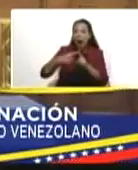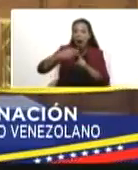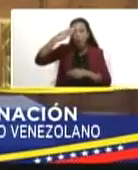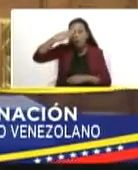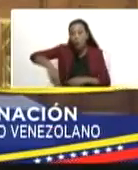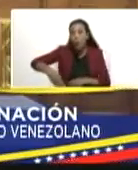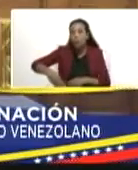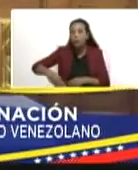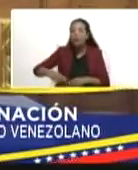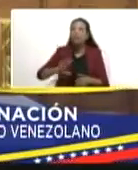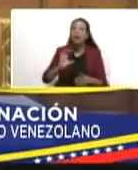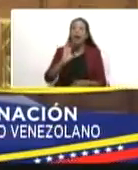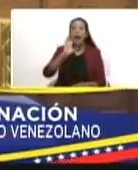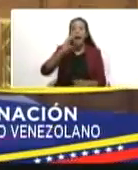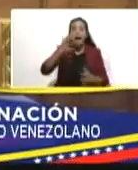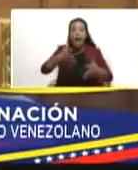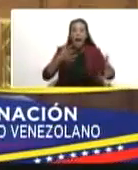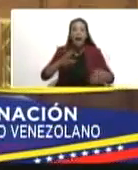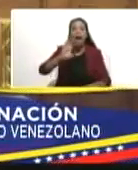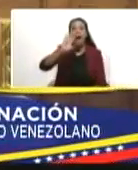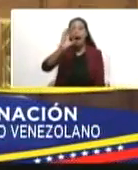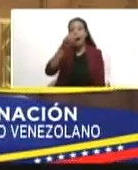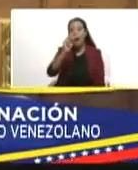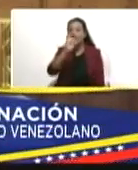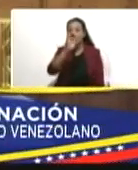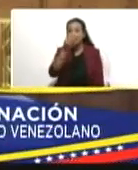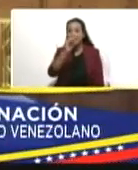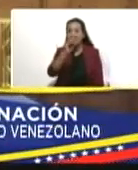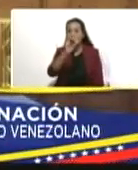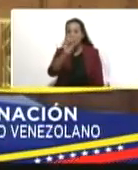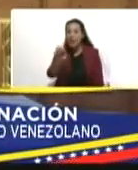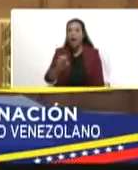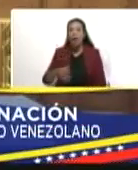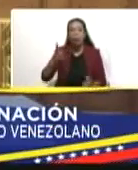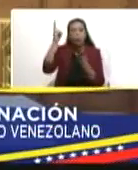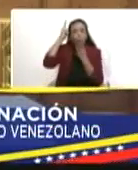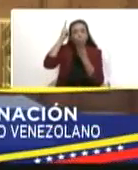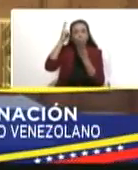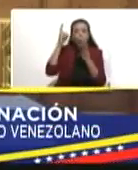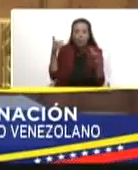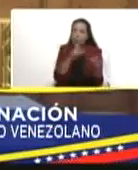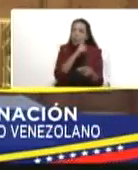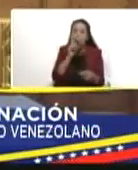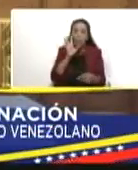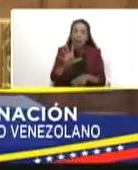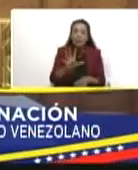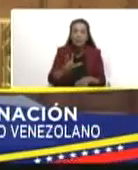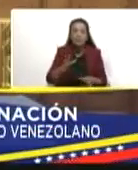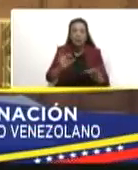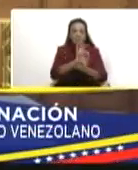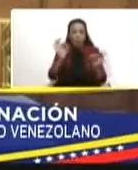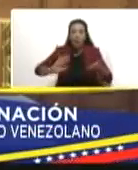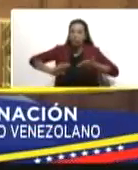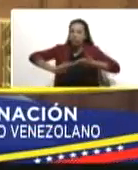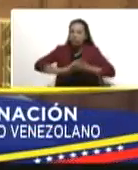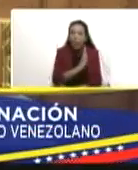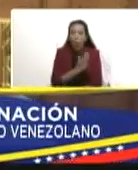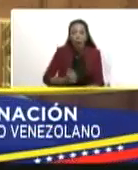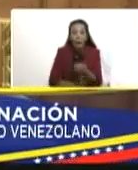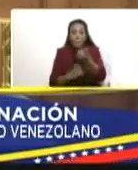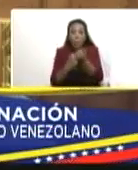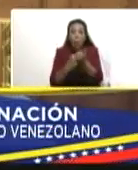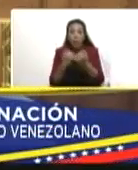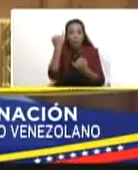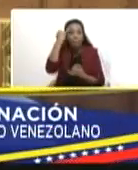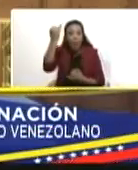gran cacique guaicaipuro actuando de manera placable con el apoyo de la